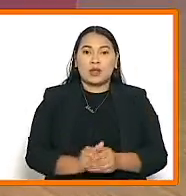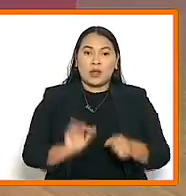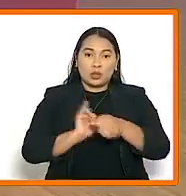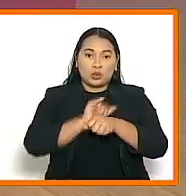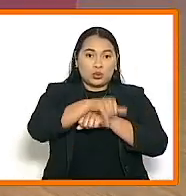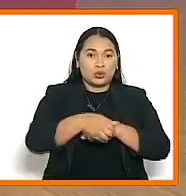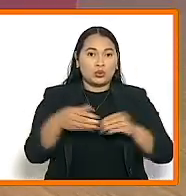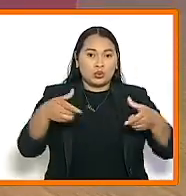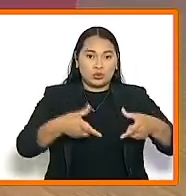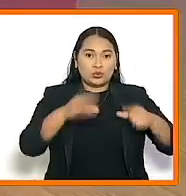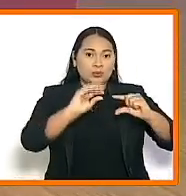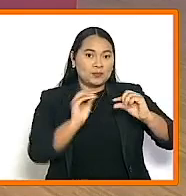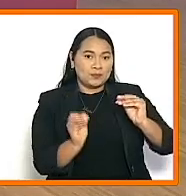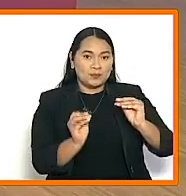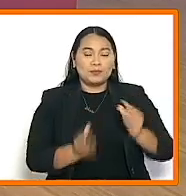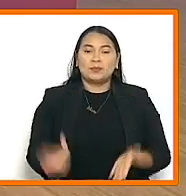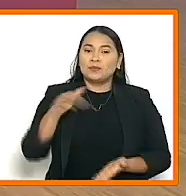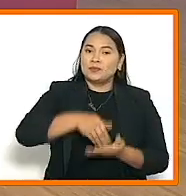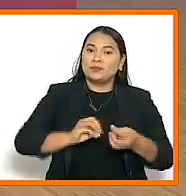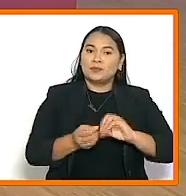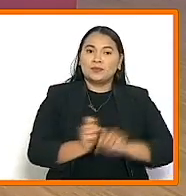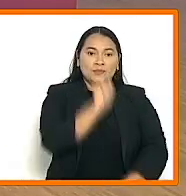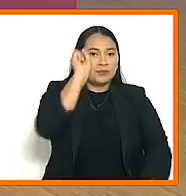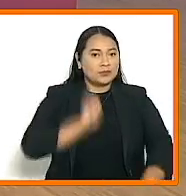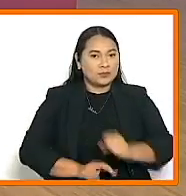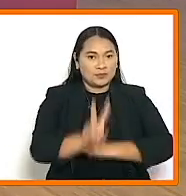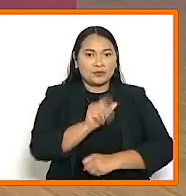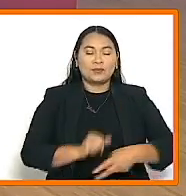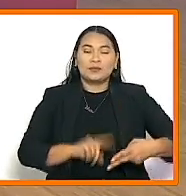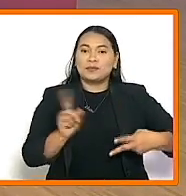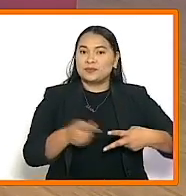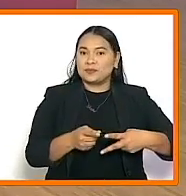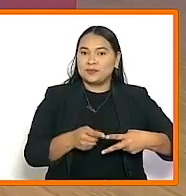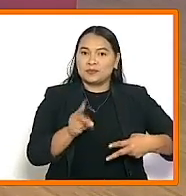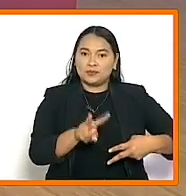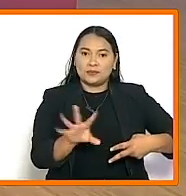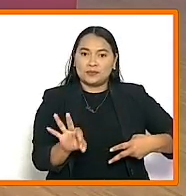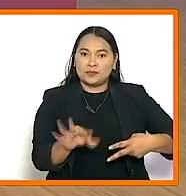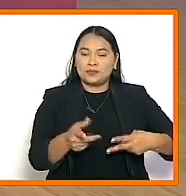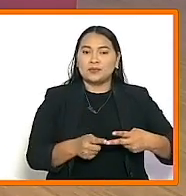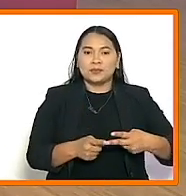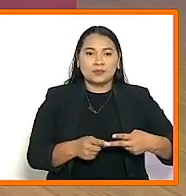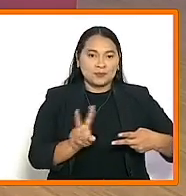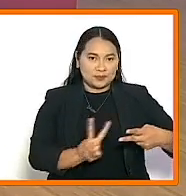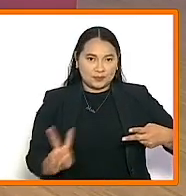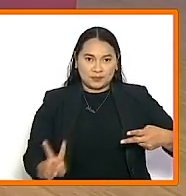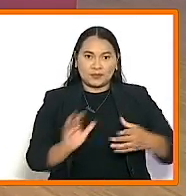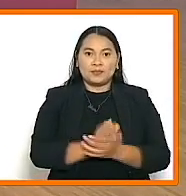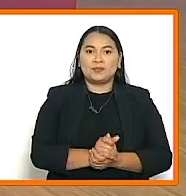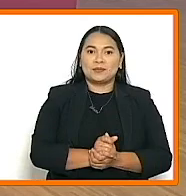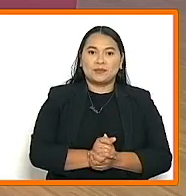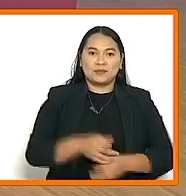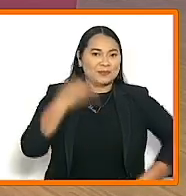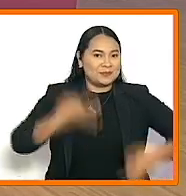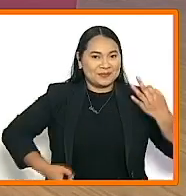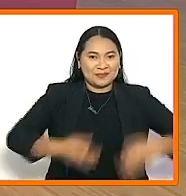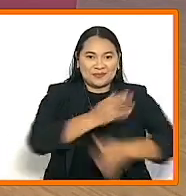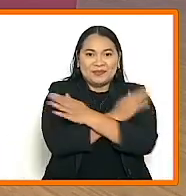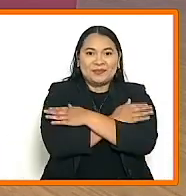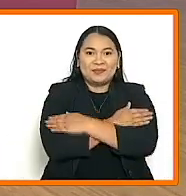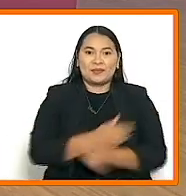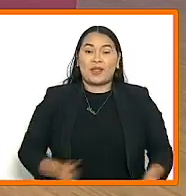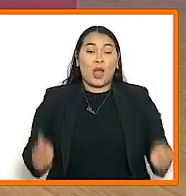los números ganadores para premiados en esta tarde son posición 129 posición 22 Muchas felicidades ahora